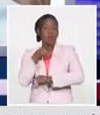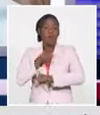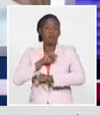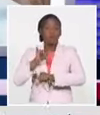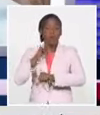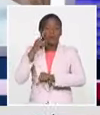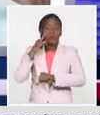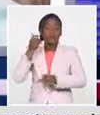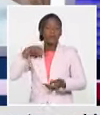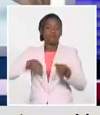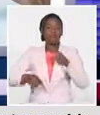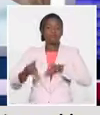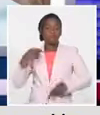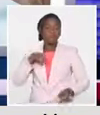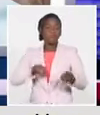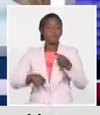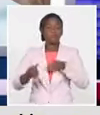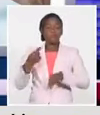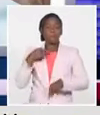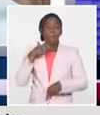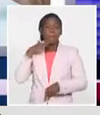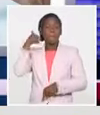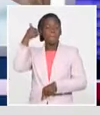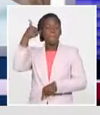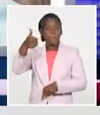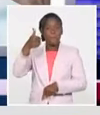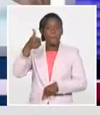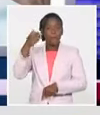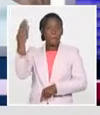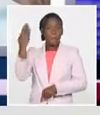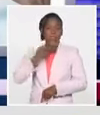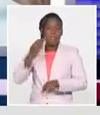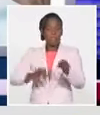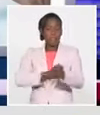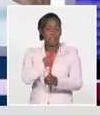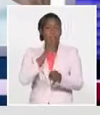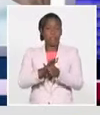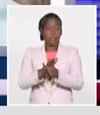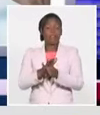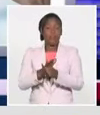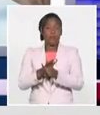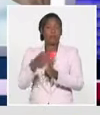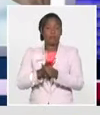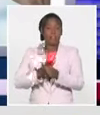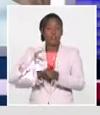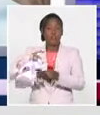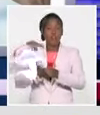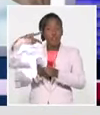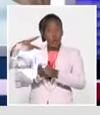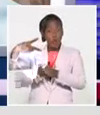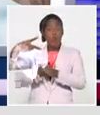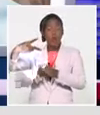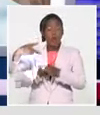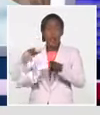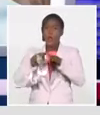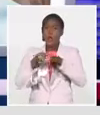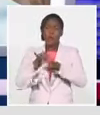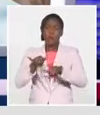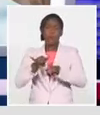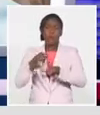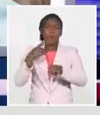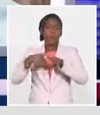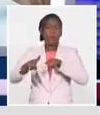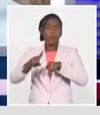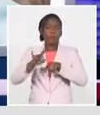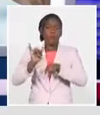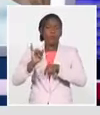posible reactivar, incluso se le llaman booster, los conocidos booster, tal y como ocurre también con la vacuna de la hepatitis B, que también se